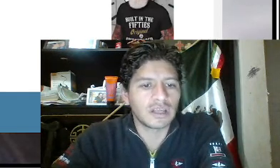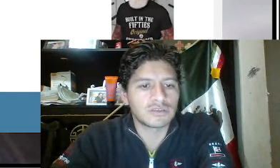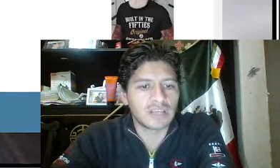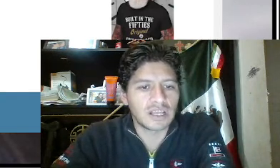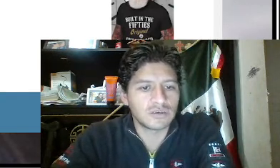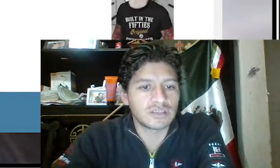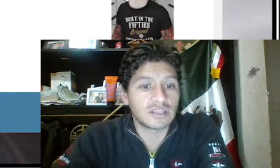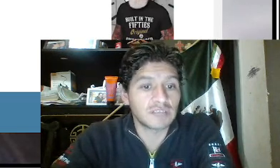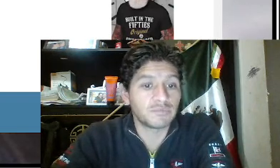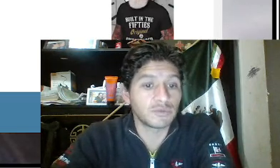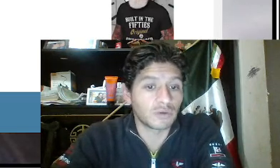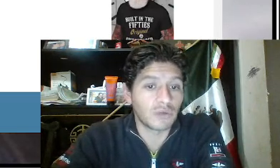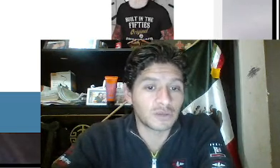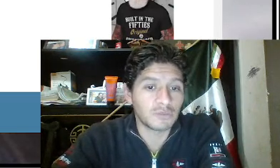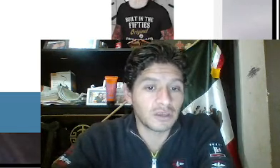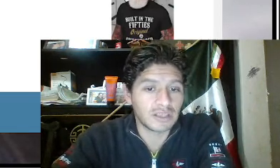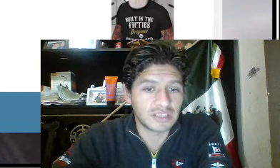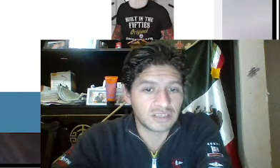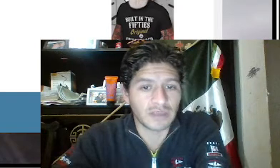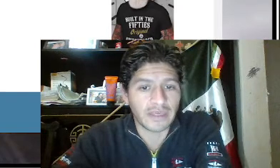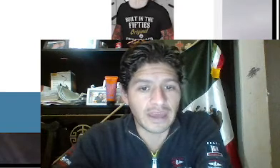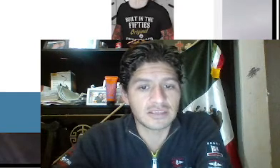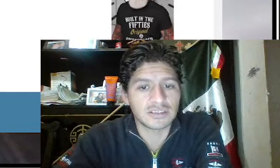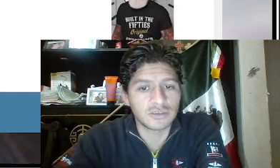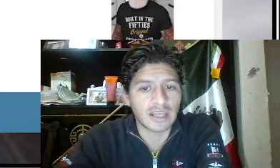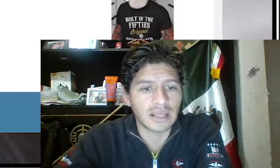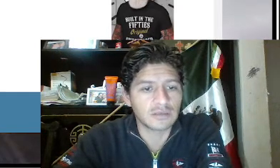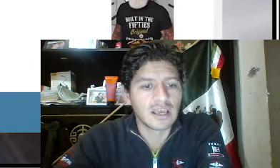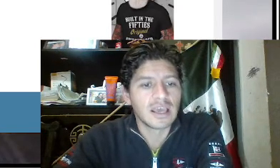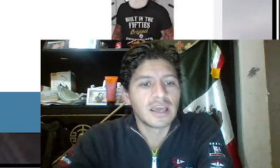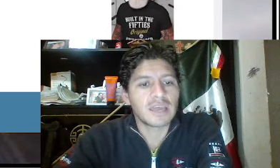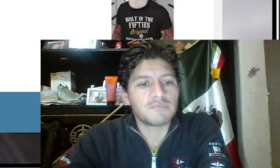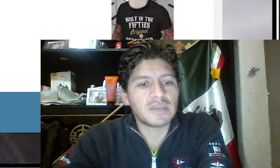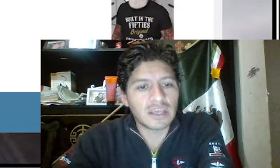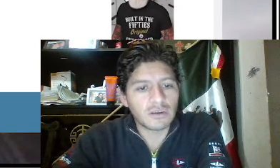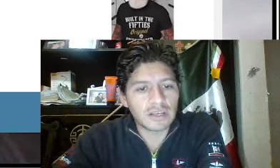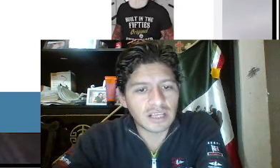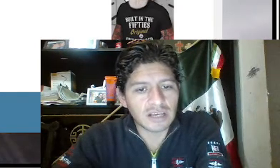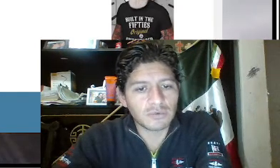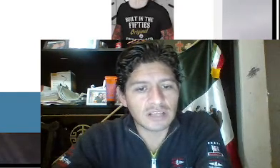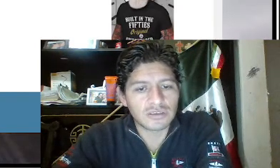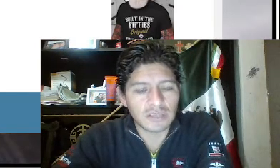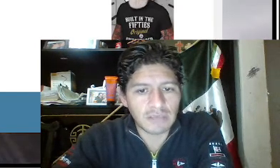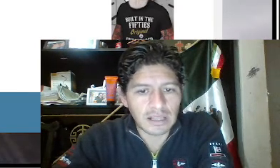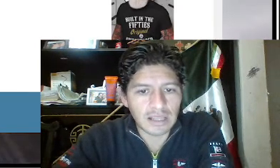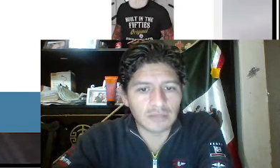perjuicio de los derechos de 3.4 millones de ciudadanas y ciudadanos que pidieron esta